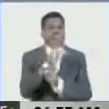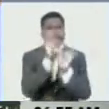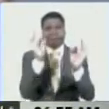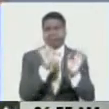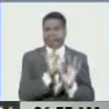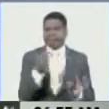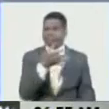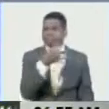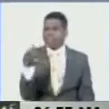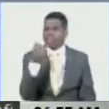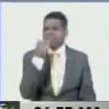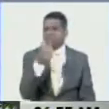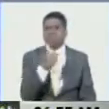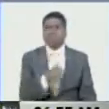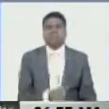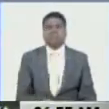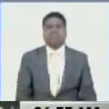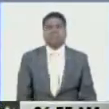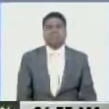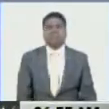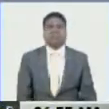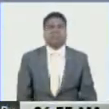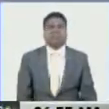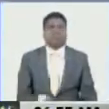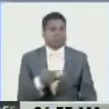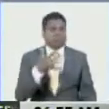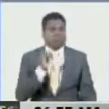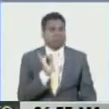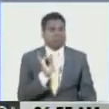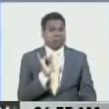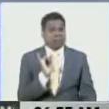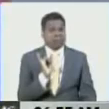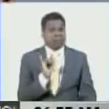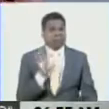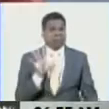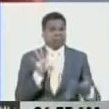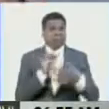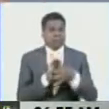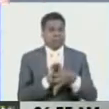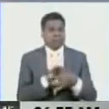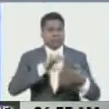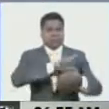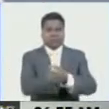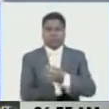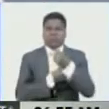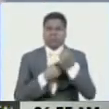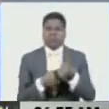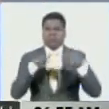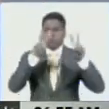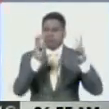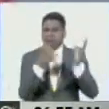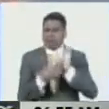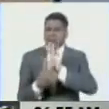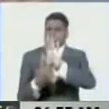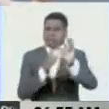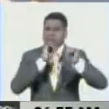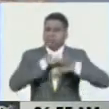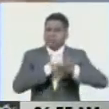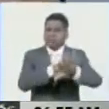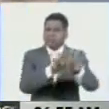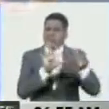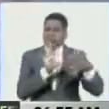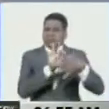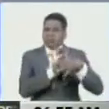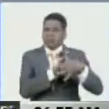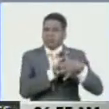que tiende, genera una tendencia a la unificación de esa fuerza en términos de la integración y en términos